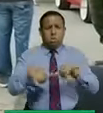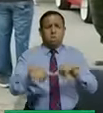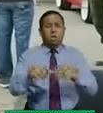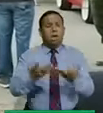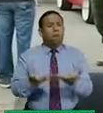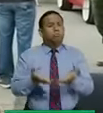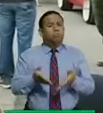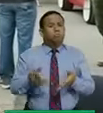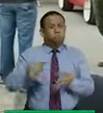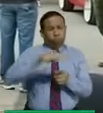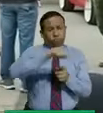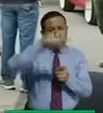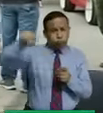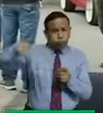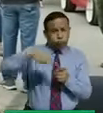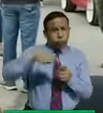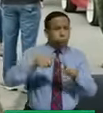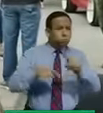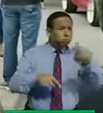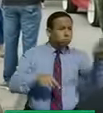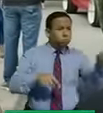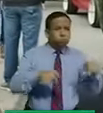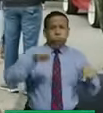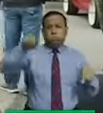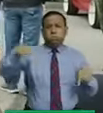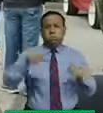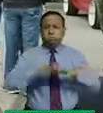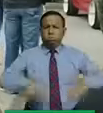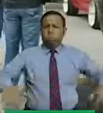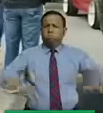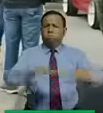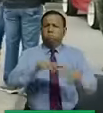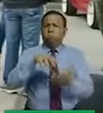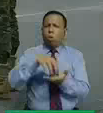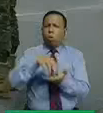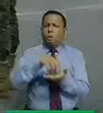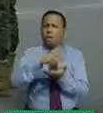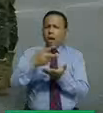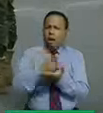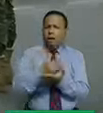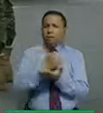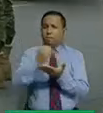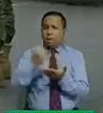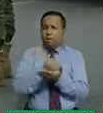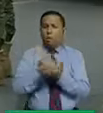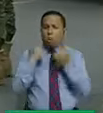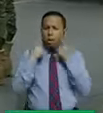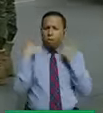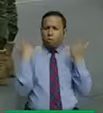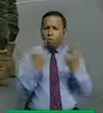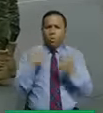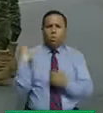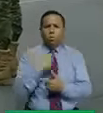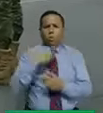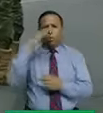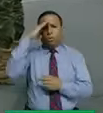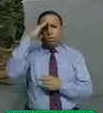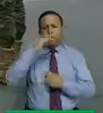viales aquí de la jurisdicción, tanto de la provincia del Carchi cuanto de Imbabura, que es mi jurisdicción. Con cámaras de José Cedeño desde